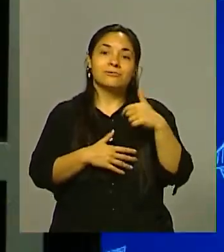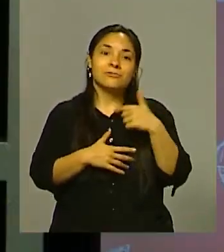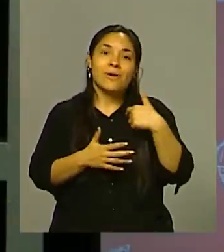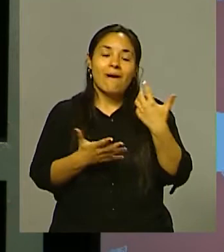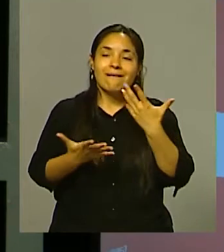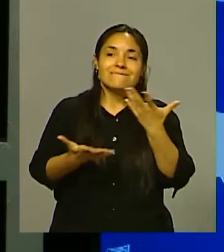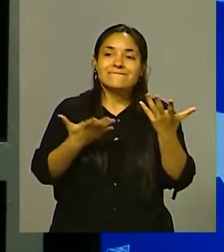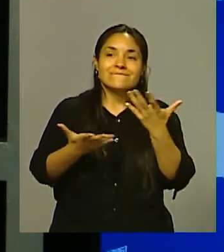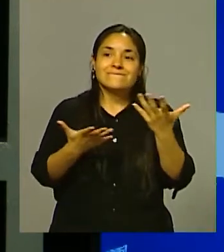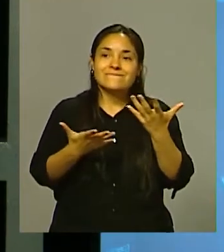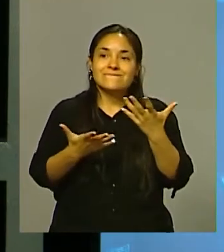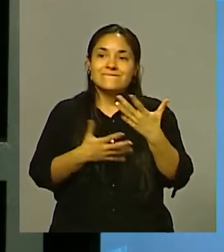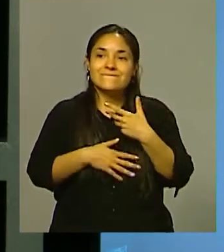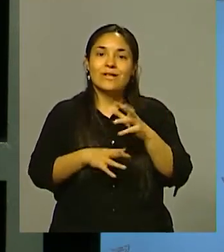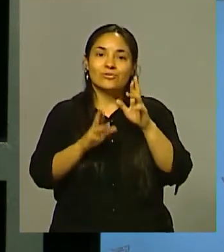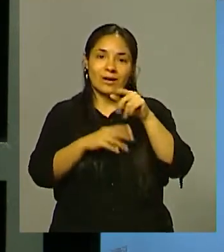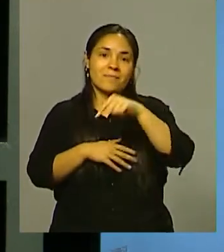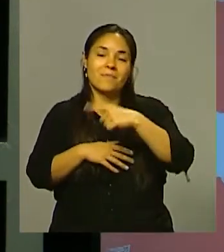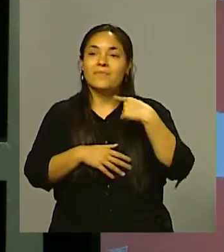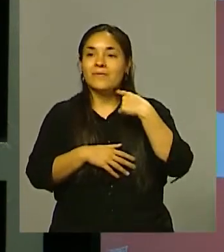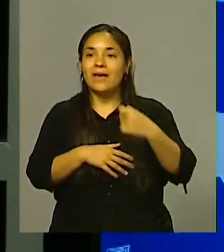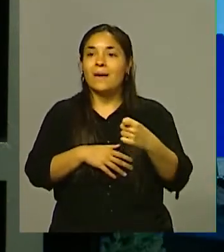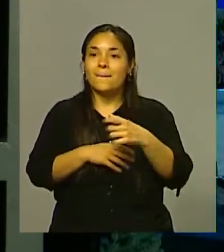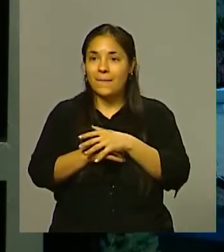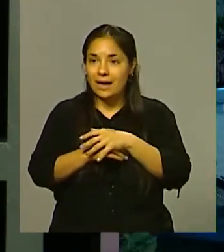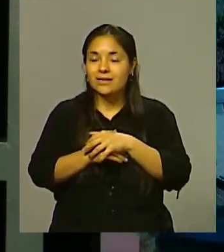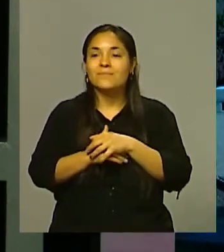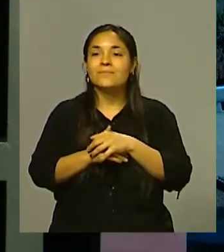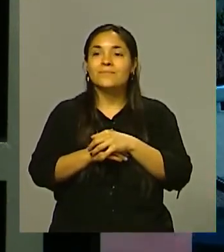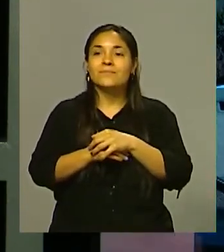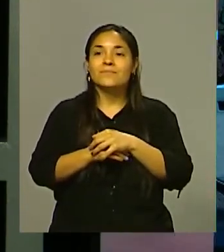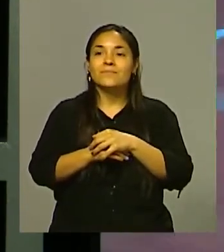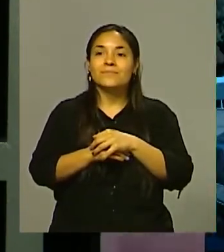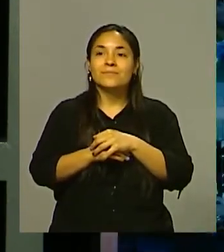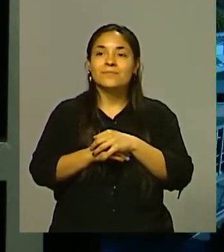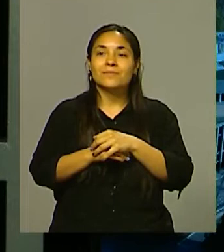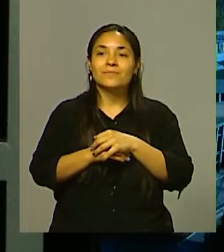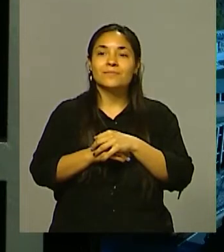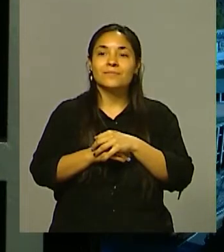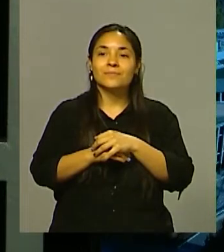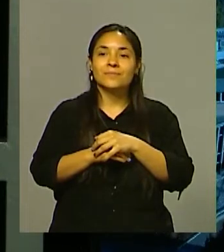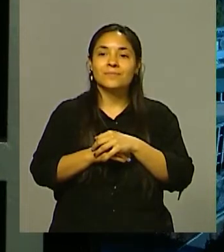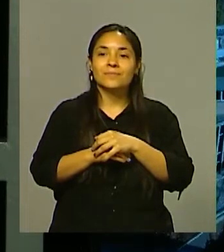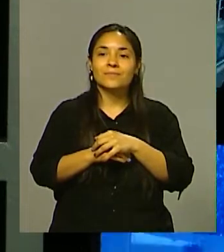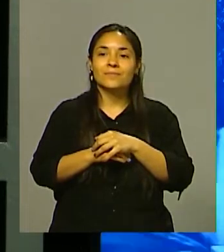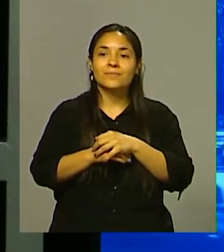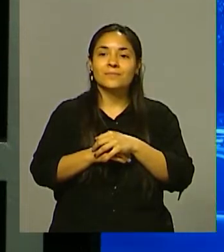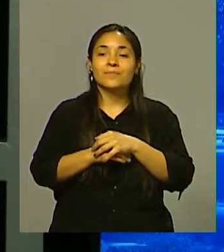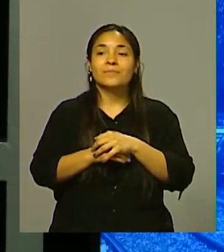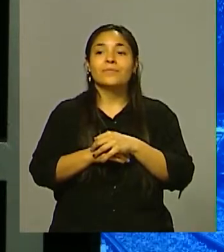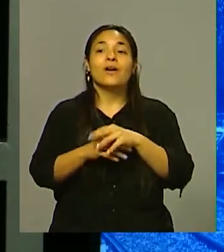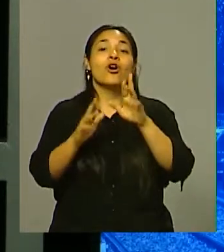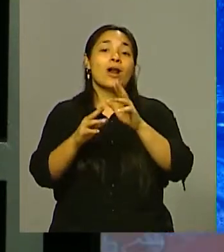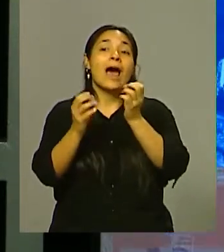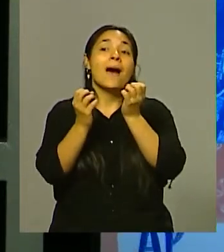dientes, como decimos allá en España, no sé si aquí se dirá o no, que estuviera a finales de